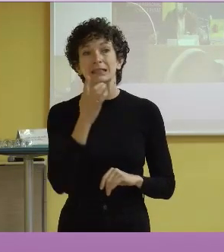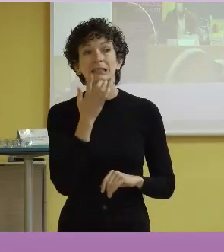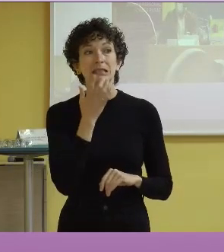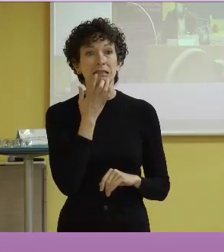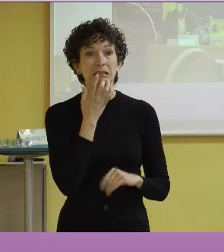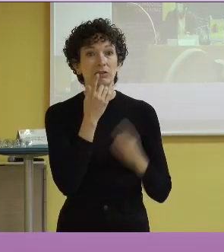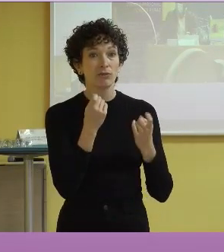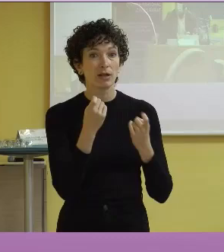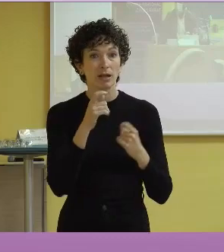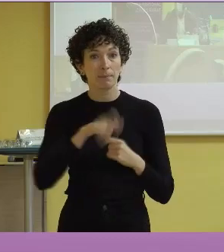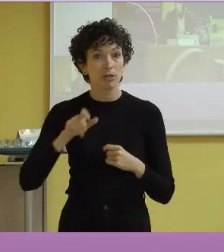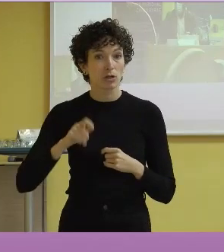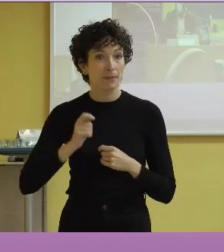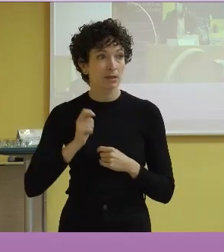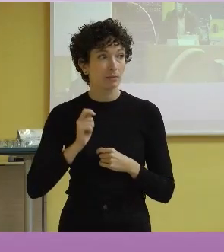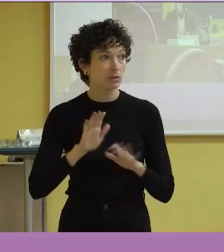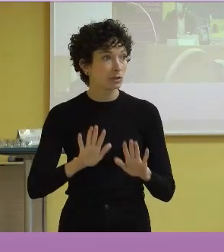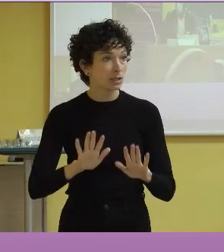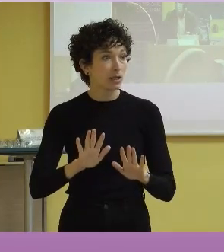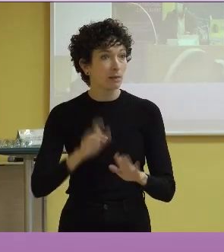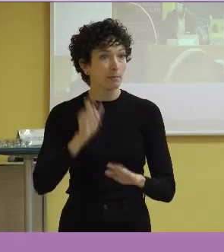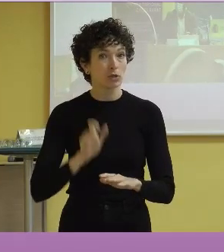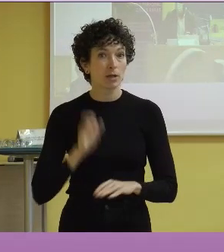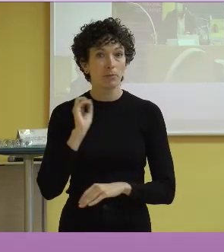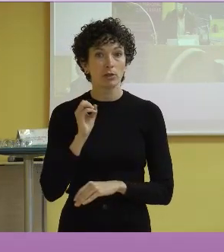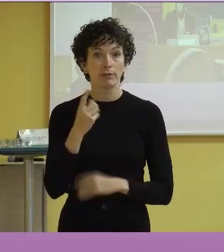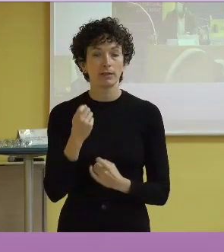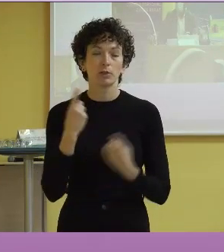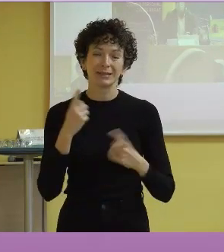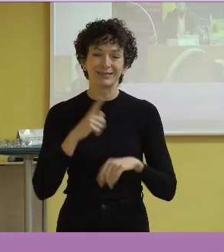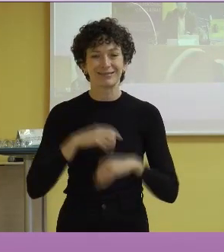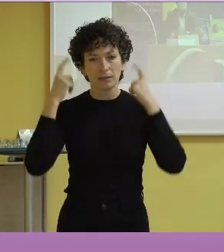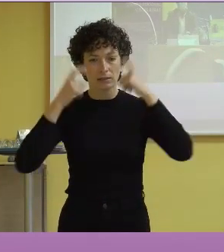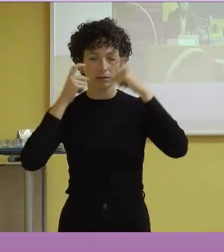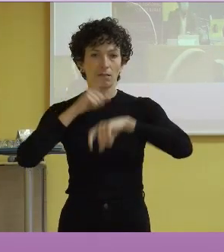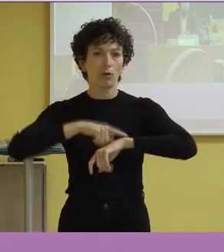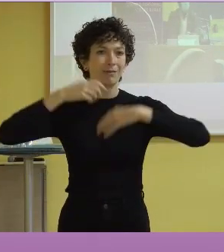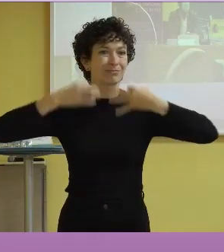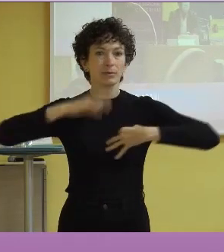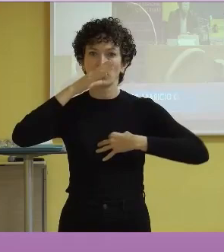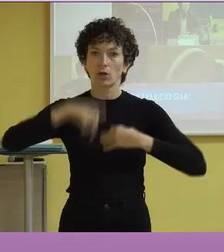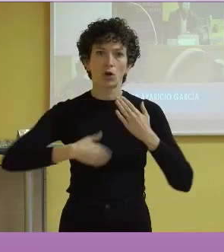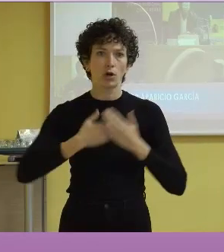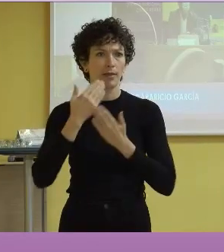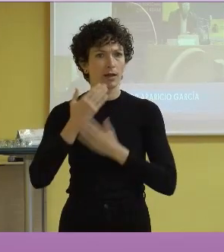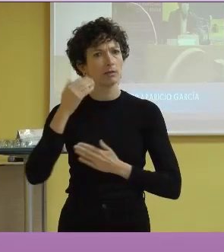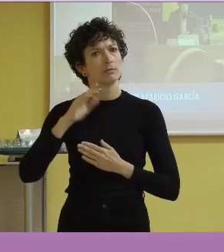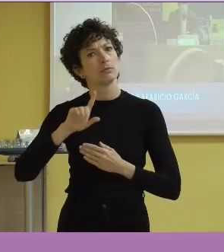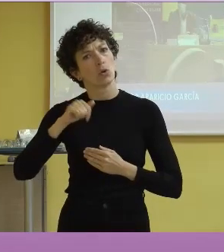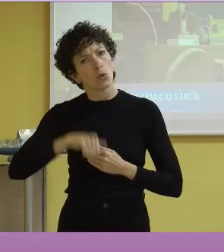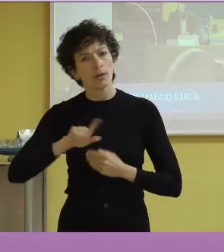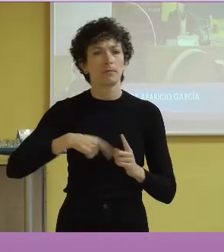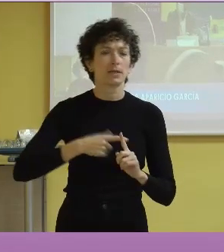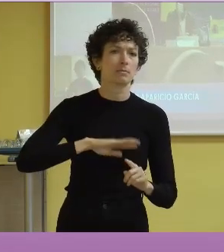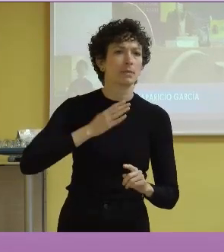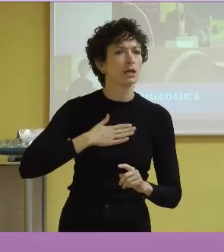están en apartamentos, algún ponente, pero bueno, vamos a intentar ser puntuales porque la jornada es intensa, la jornada de hoy y de mañana es intensa